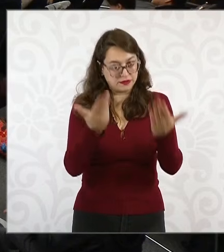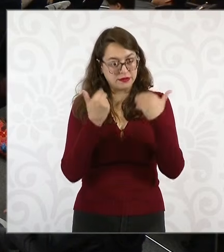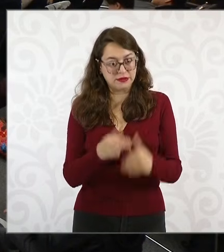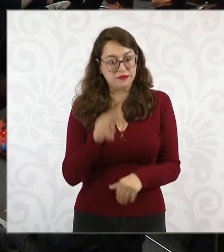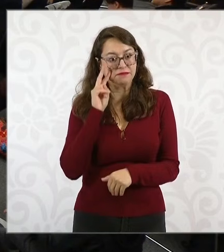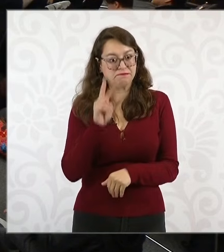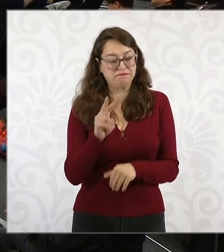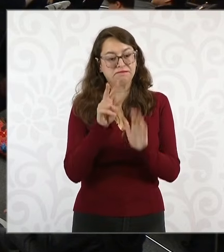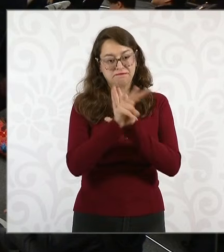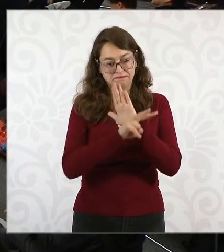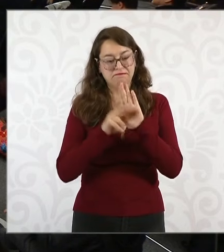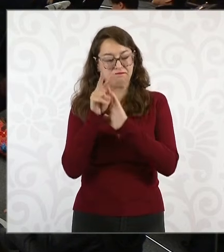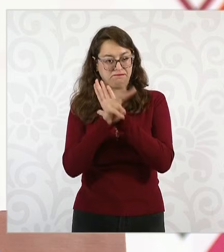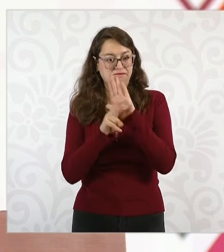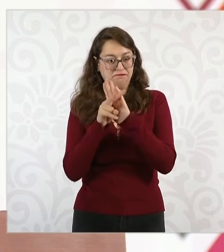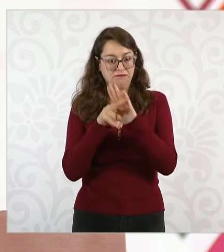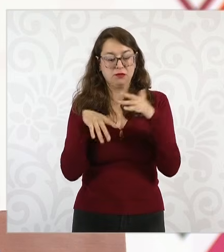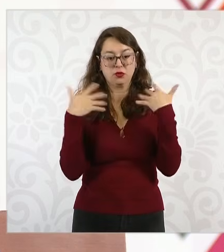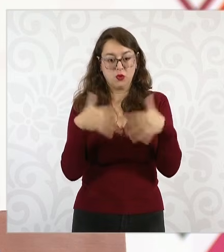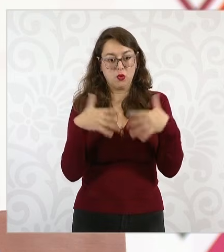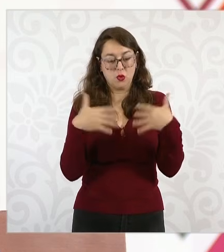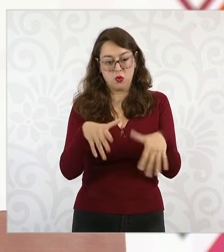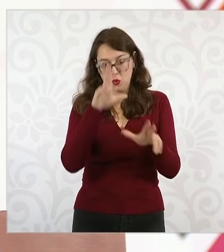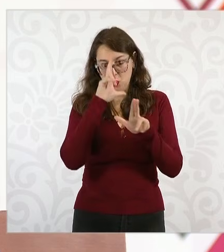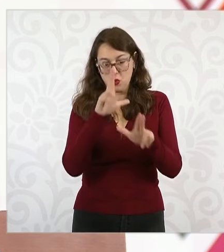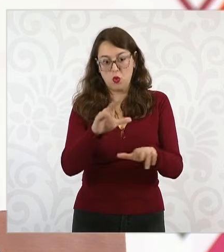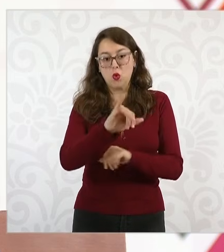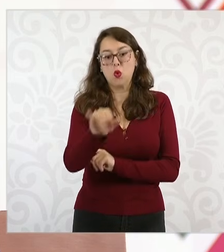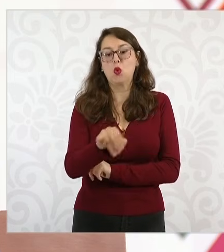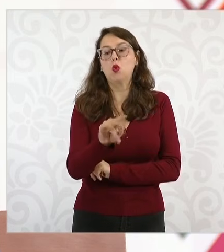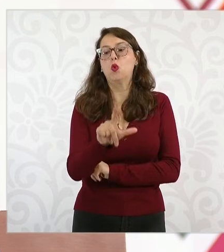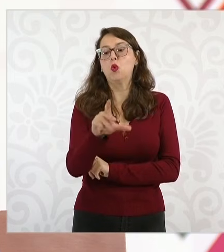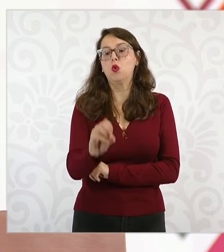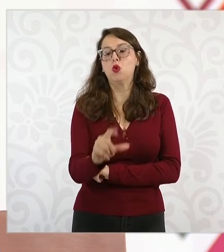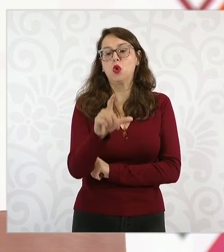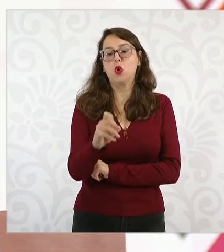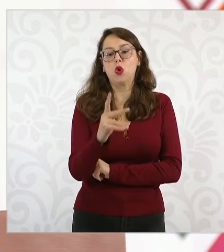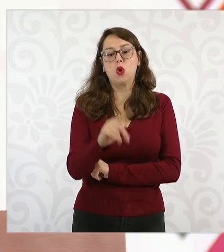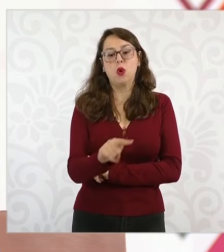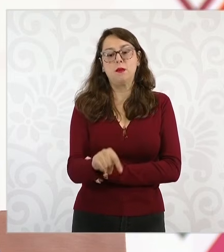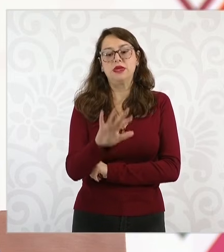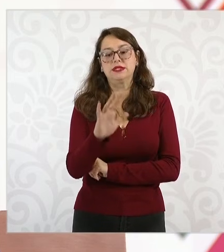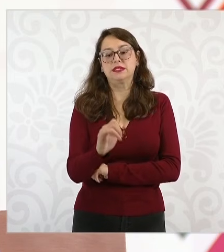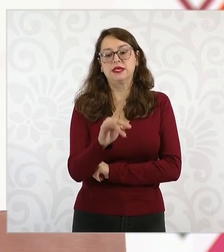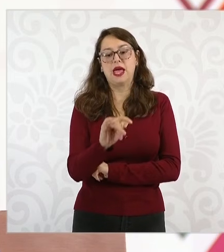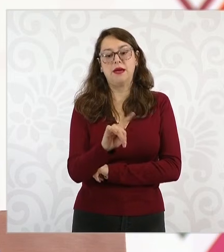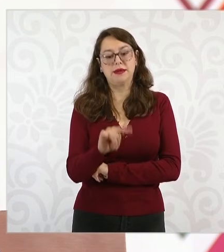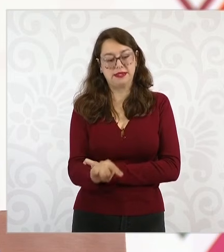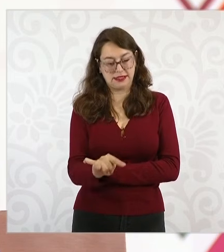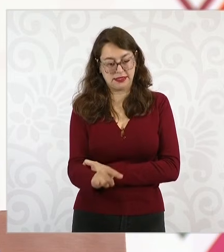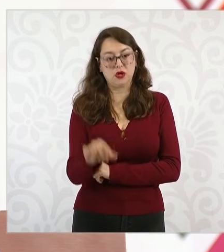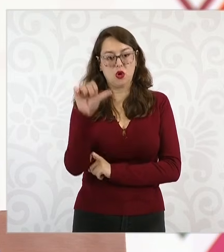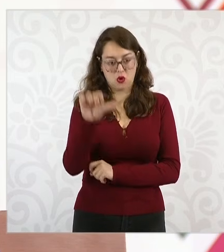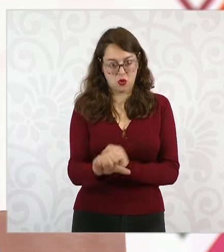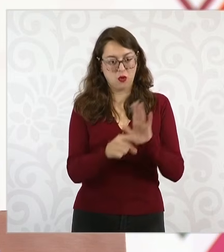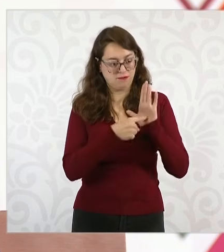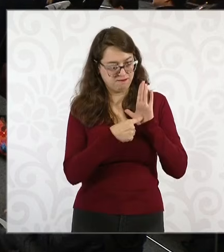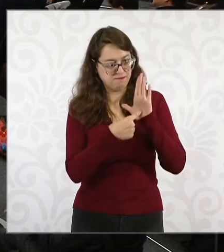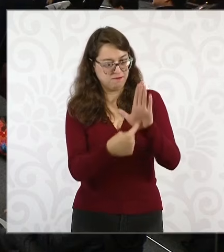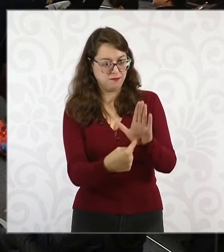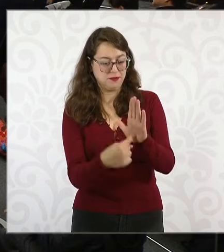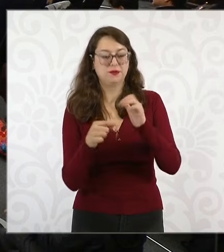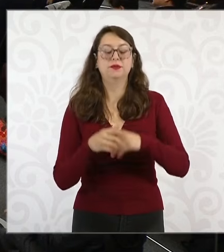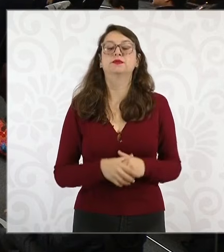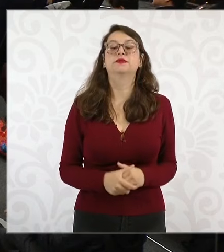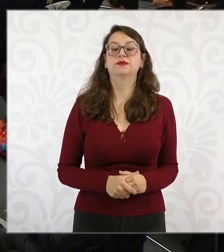la cápsula que en honor a Julio López Chávez hemos elaborado para esta semana.